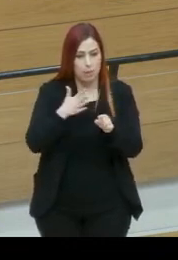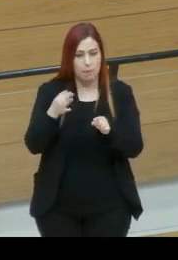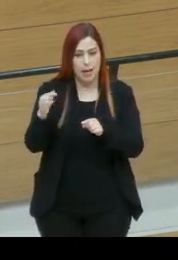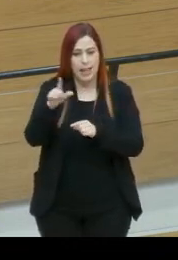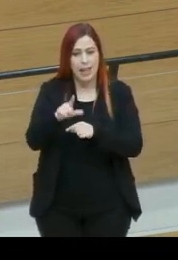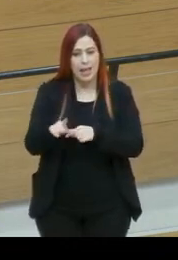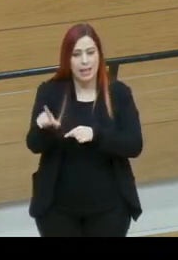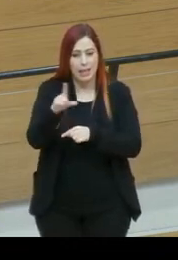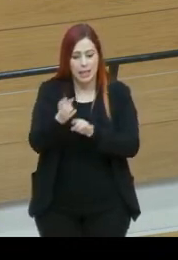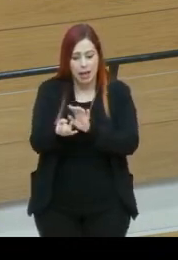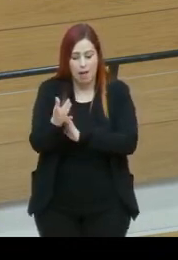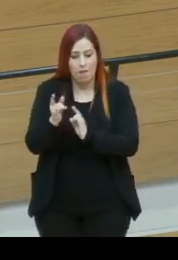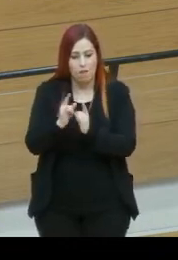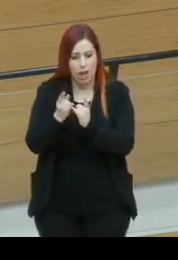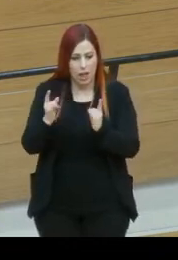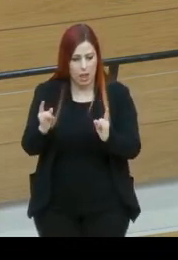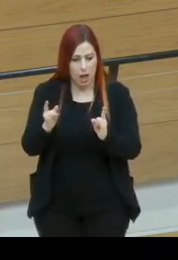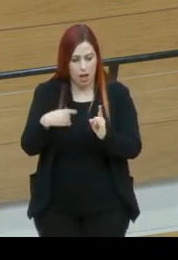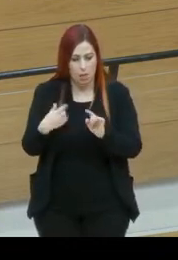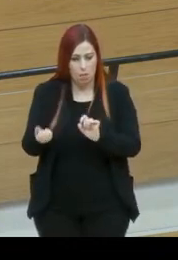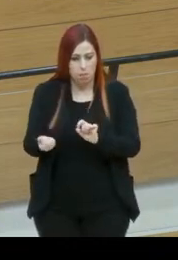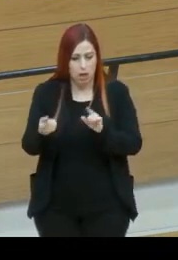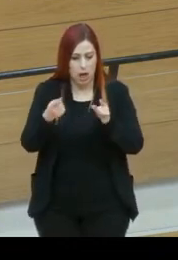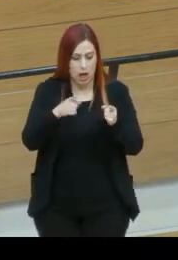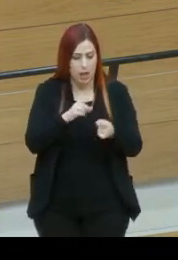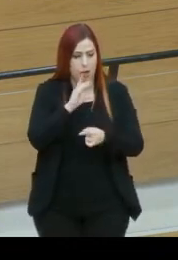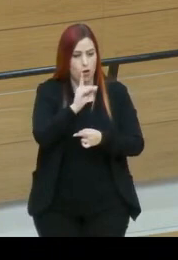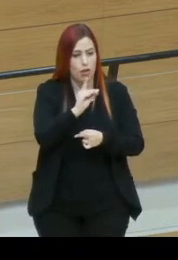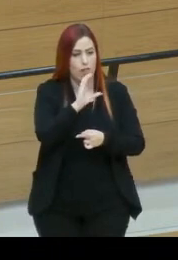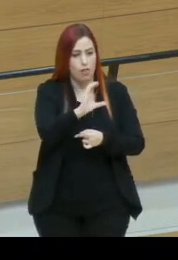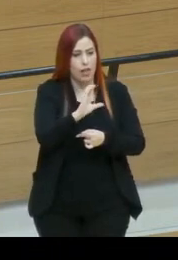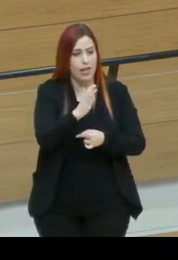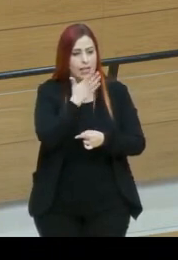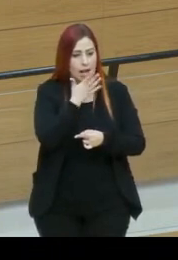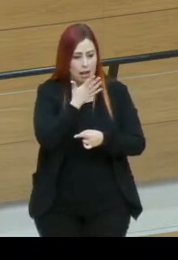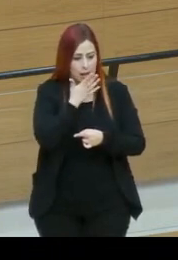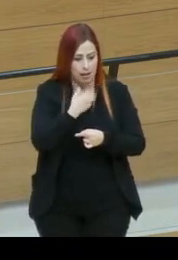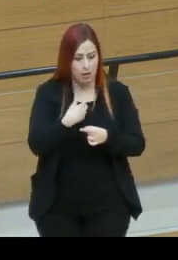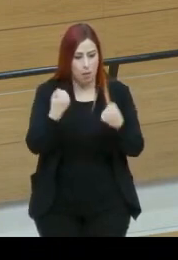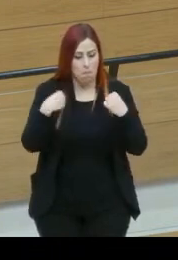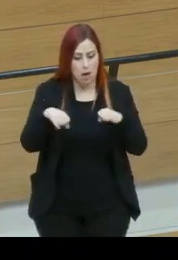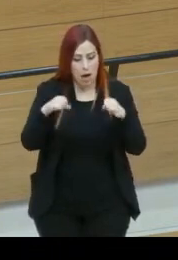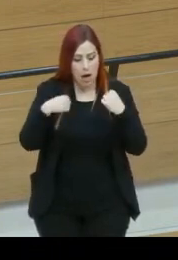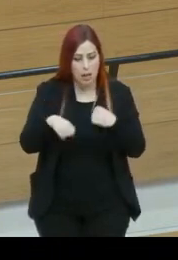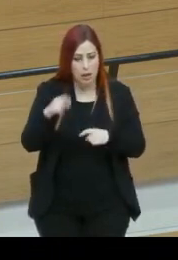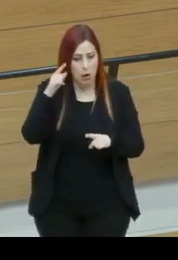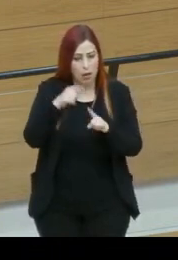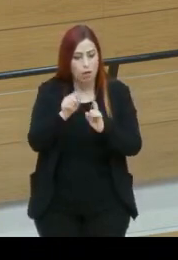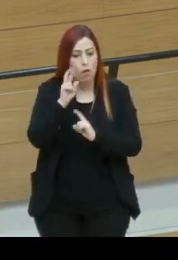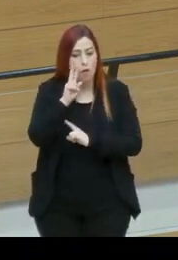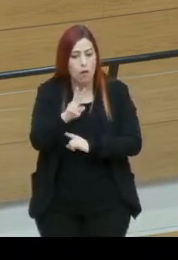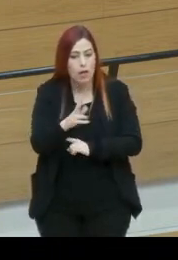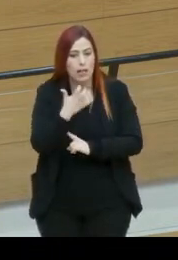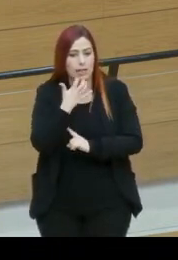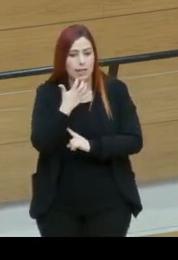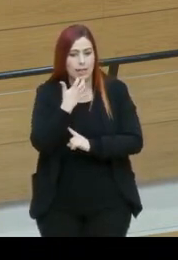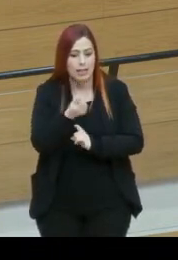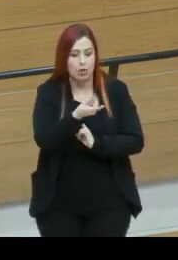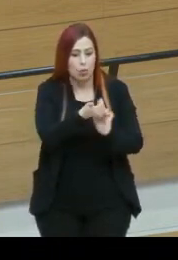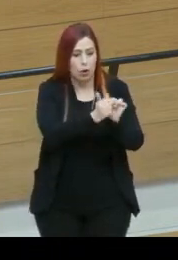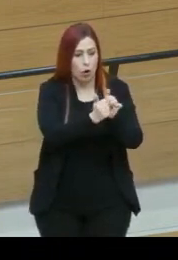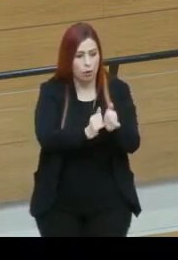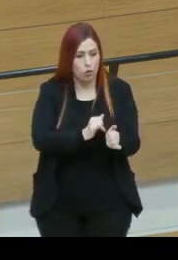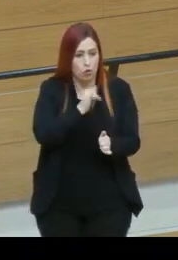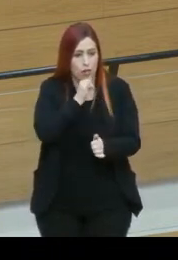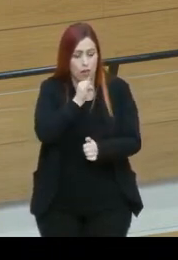origen vegetal que es muy parecida a D-Cysteine, como ensayo preliminar para poder ver si tengo el número de copias